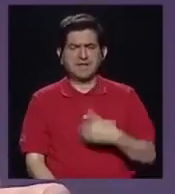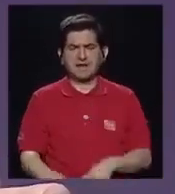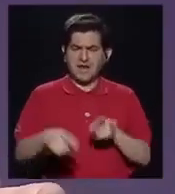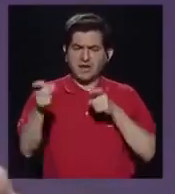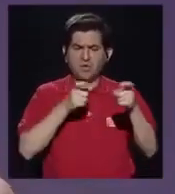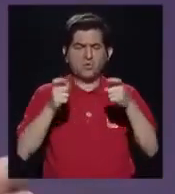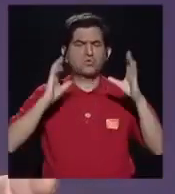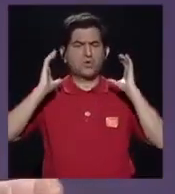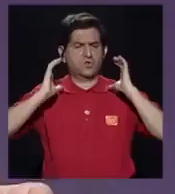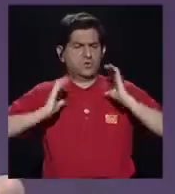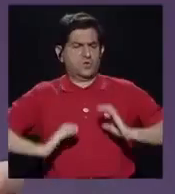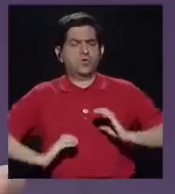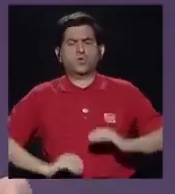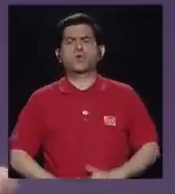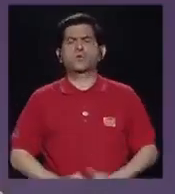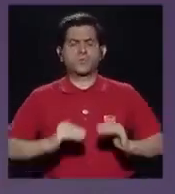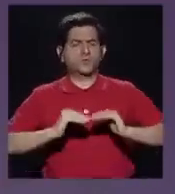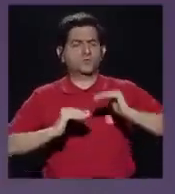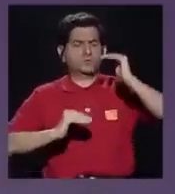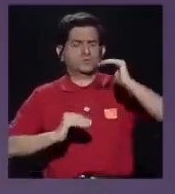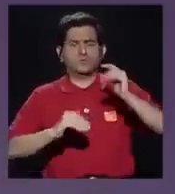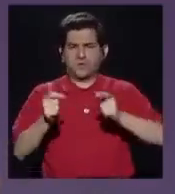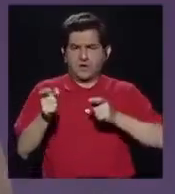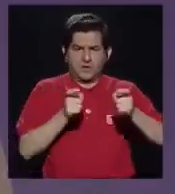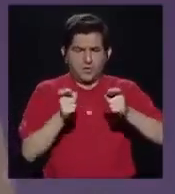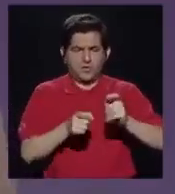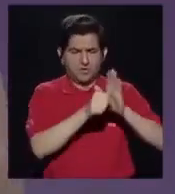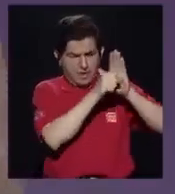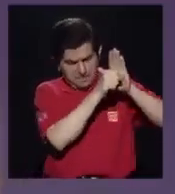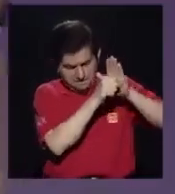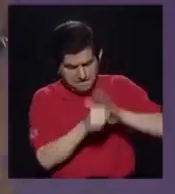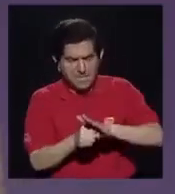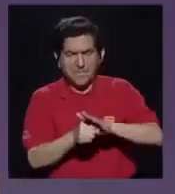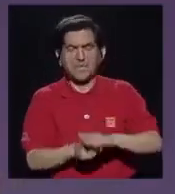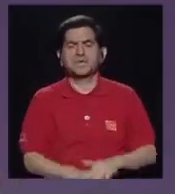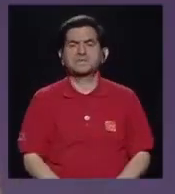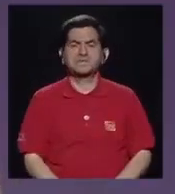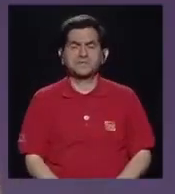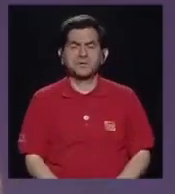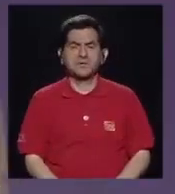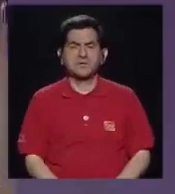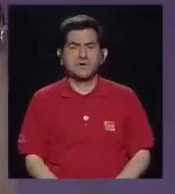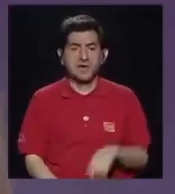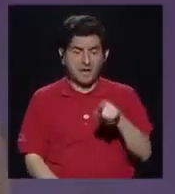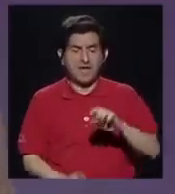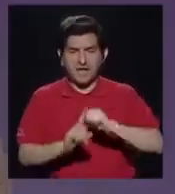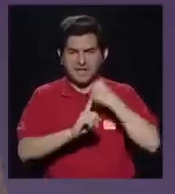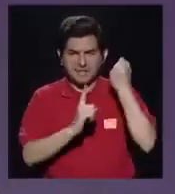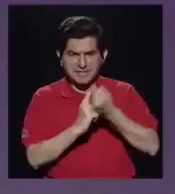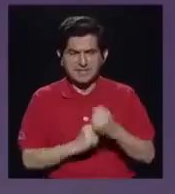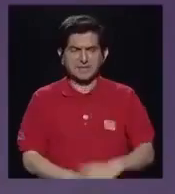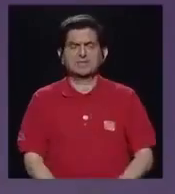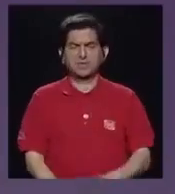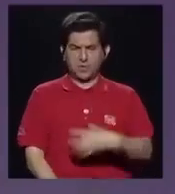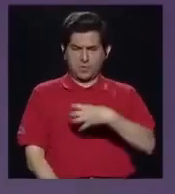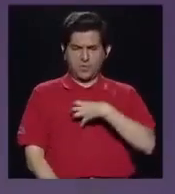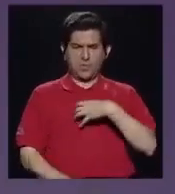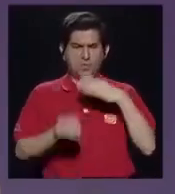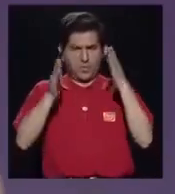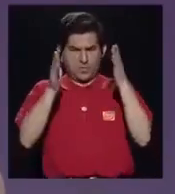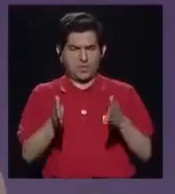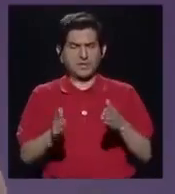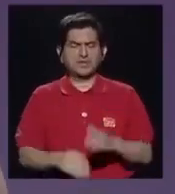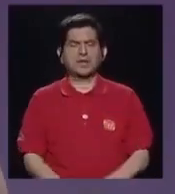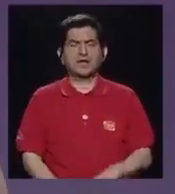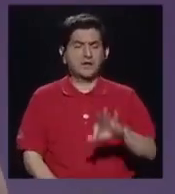cuerpo señorío sobre la presión por ejercer un señorío porque el señorío la dueña edad es la